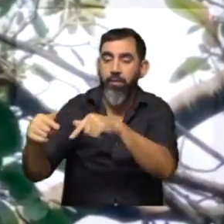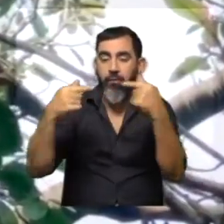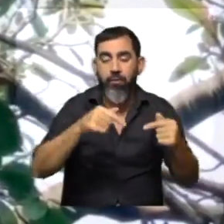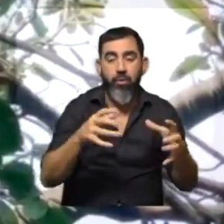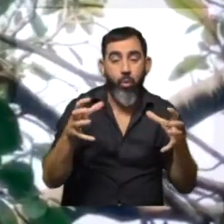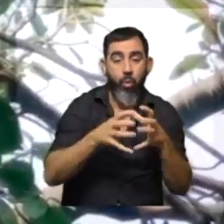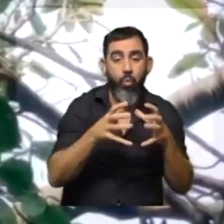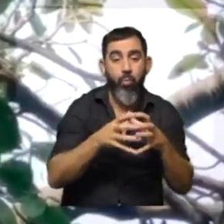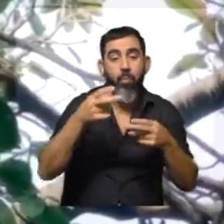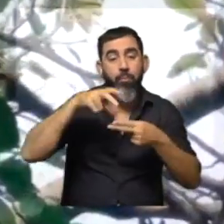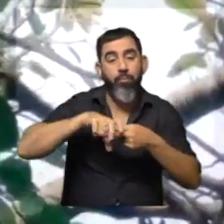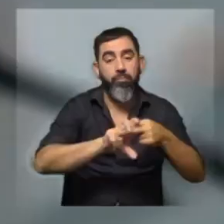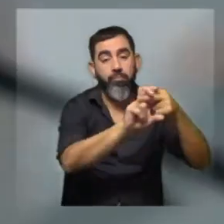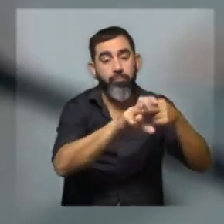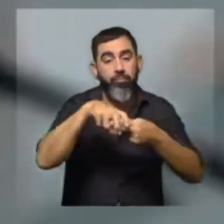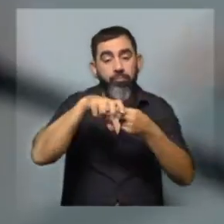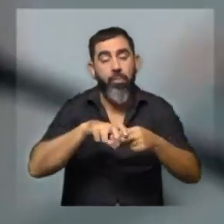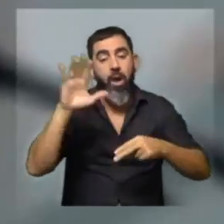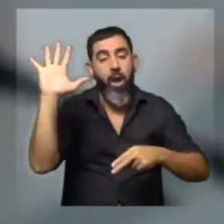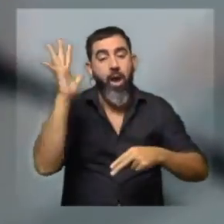colonias pero colgados en árboles.